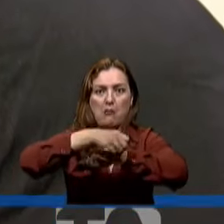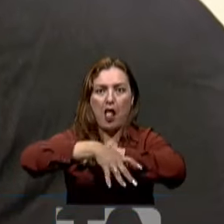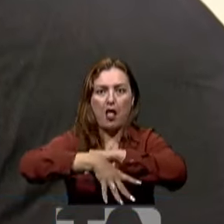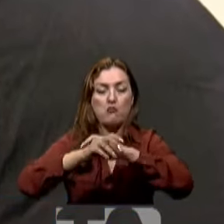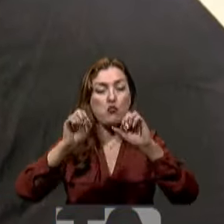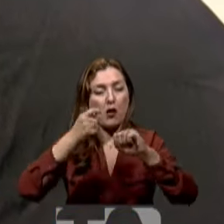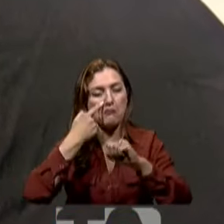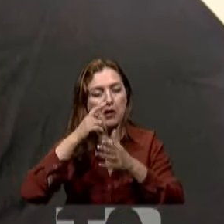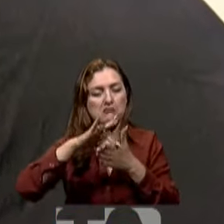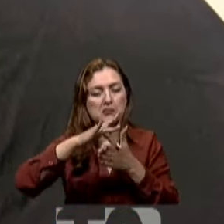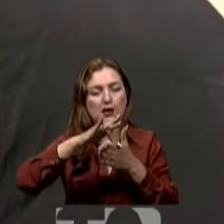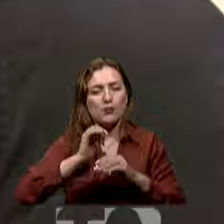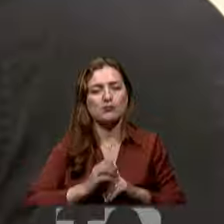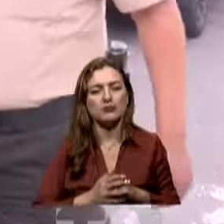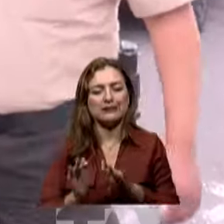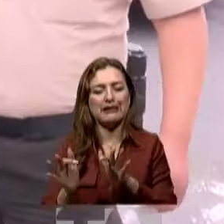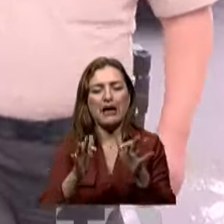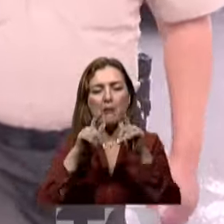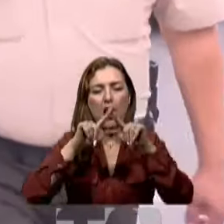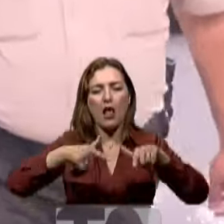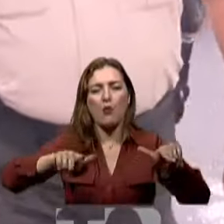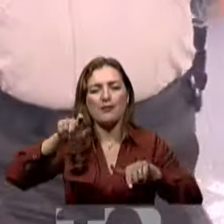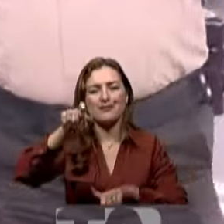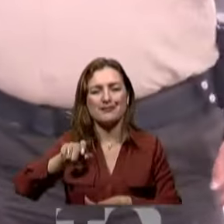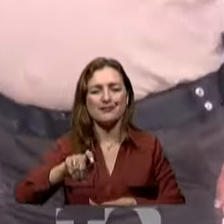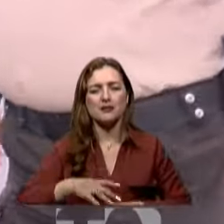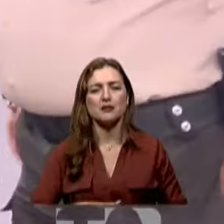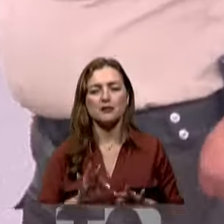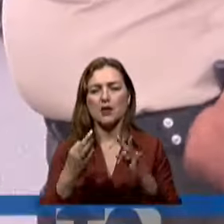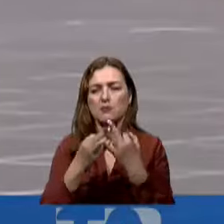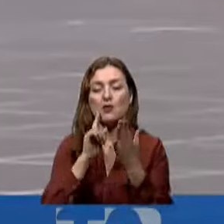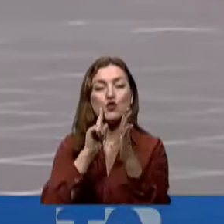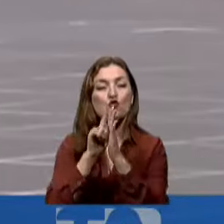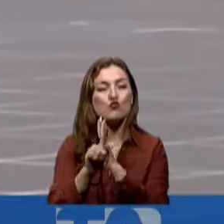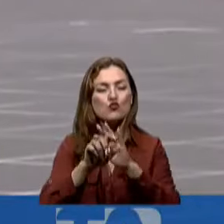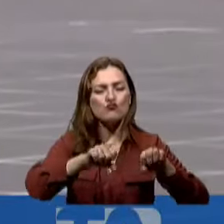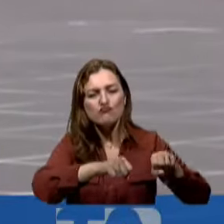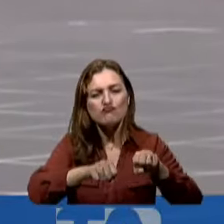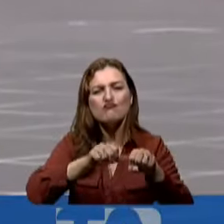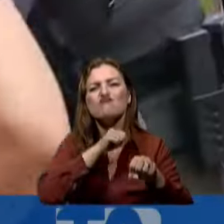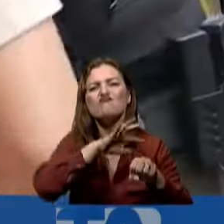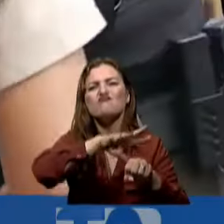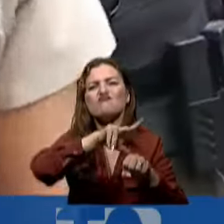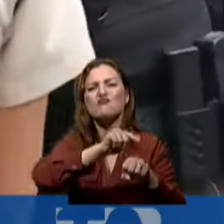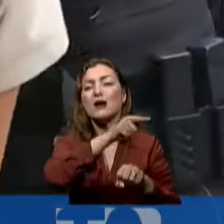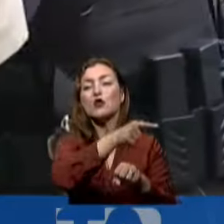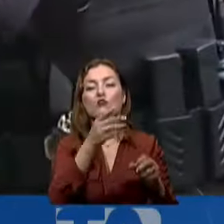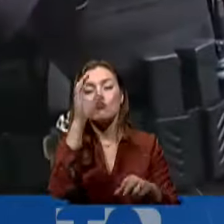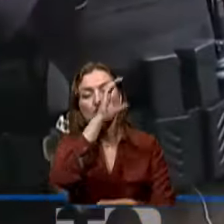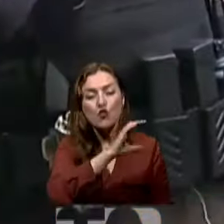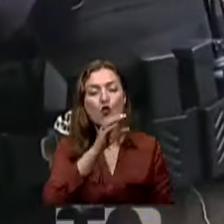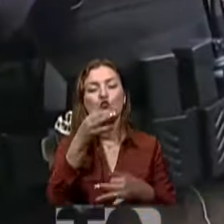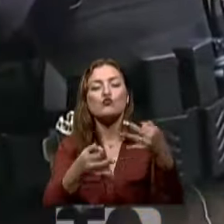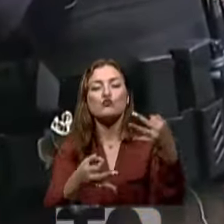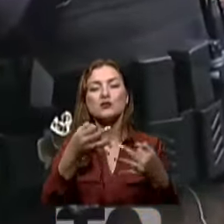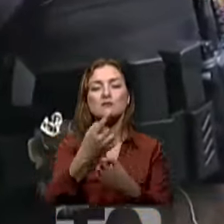de la víctima puso la denuncia y pide a las autoridades dar con el paradero de los delincuentes, pues solo buscan justicia.